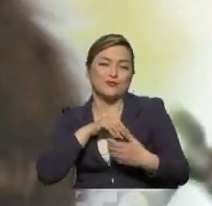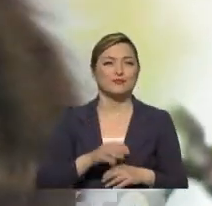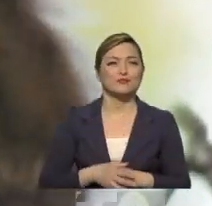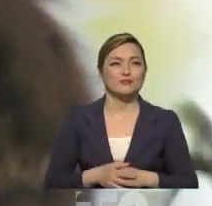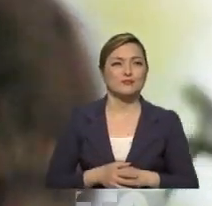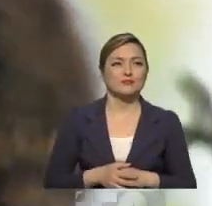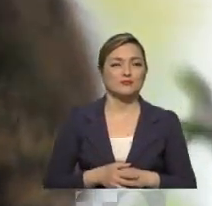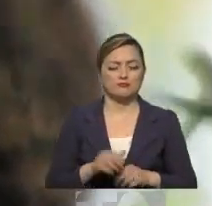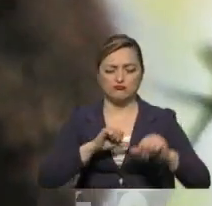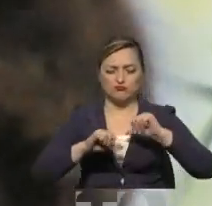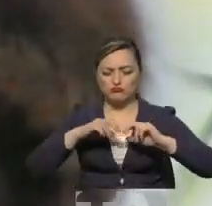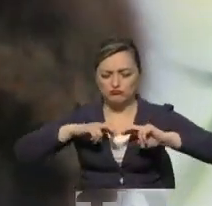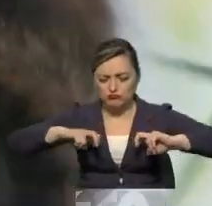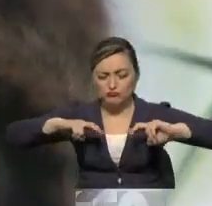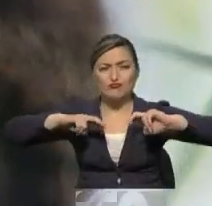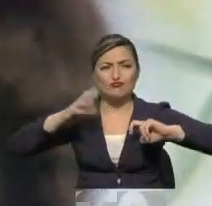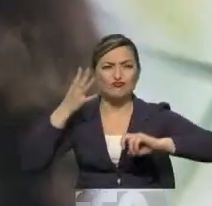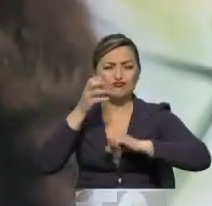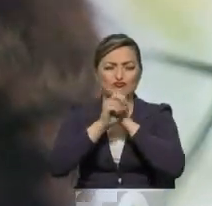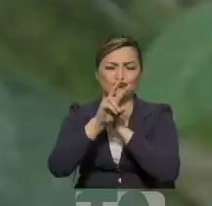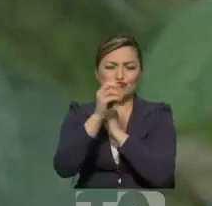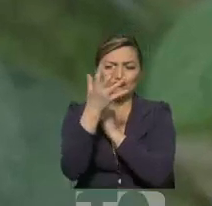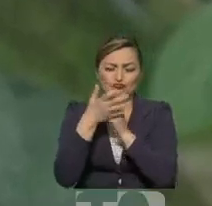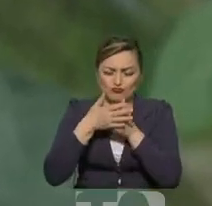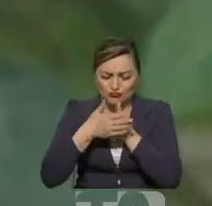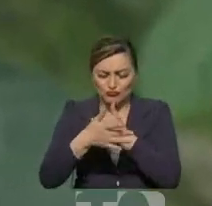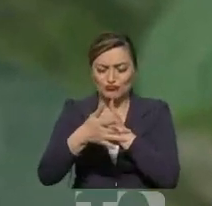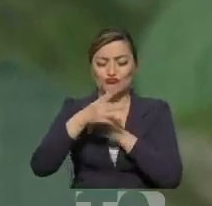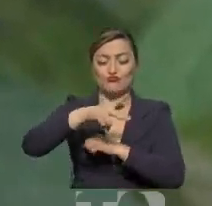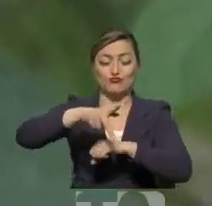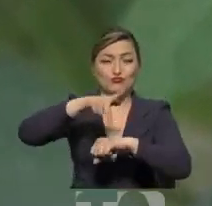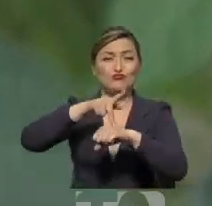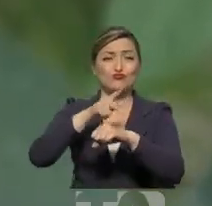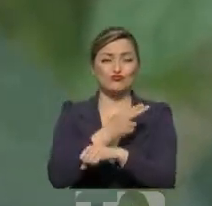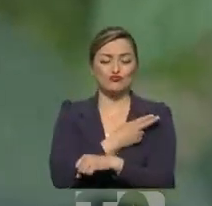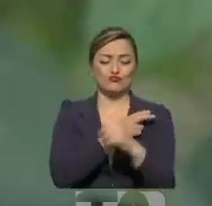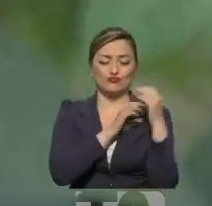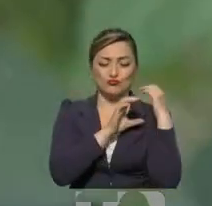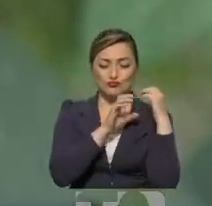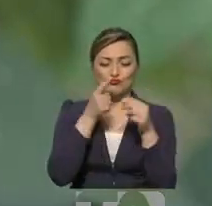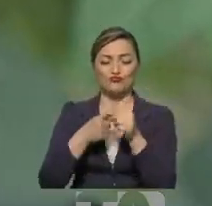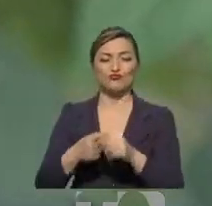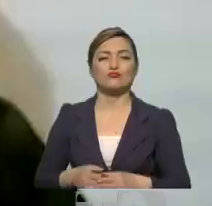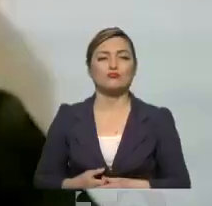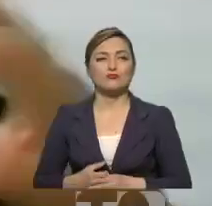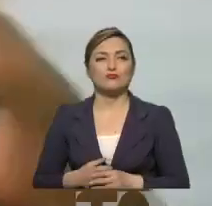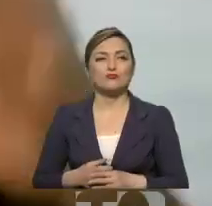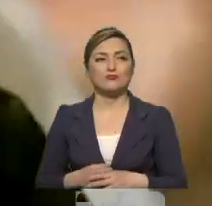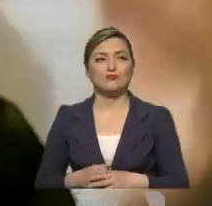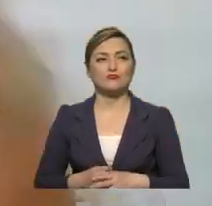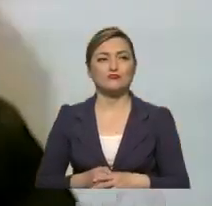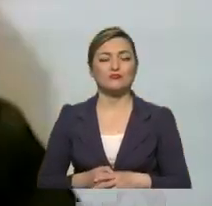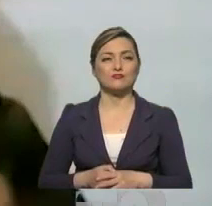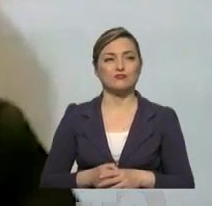procesos investigativos realizados desde 2015 en el país por profesionales de la Universidad San Francisco de Quito. Y